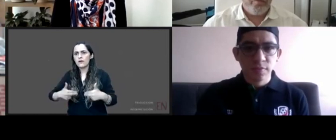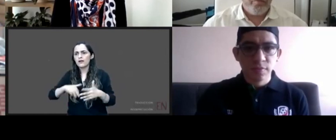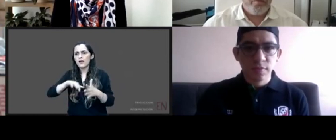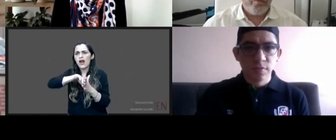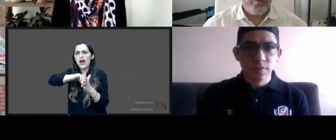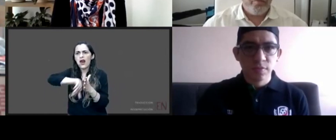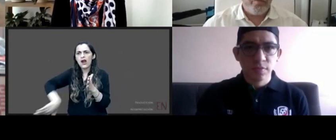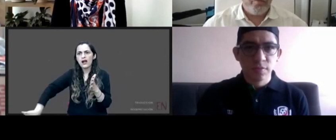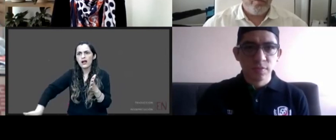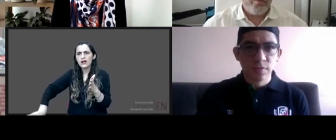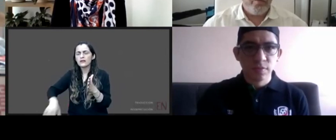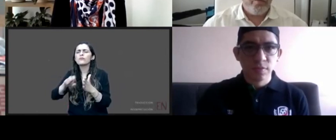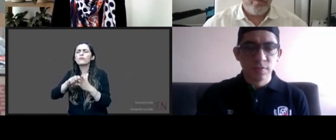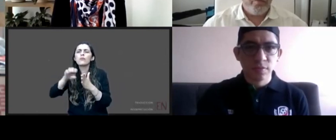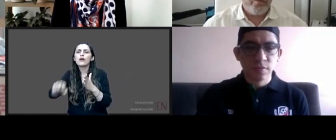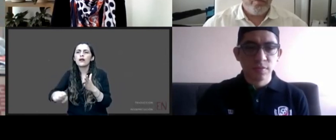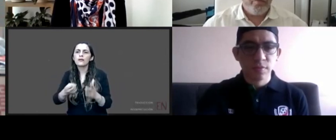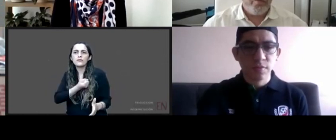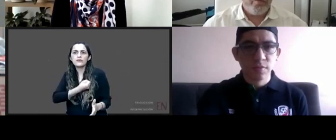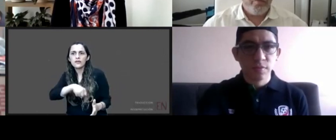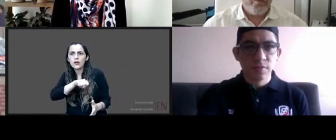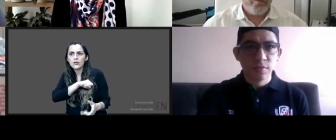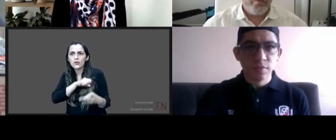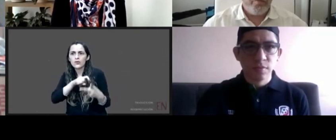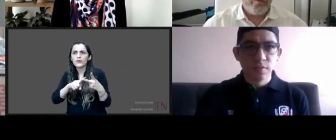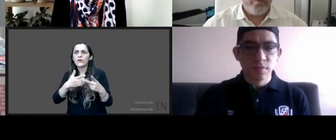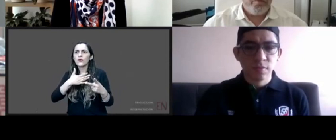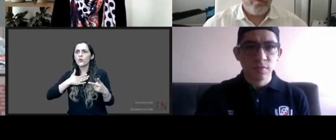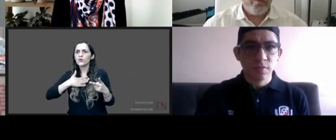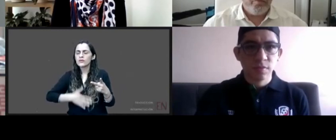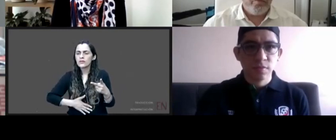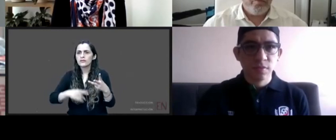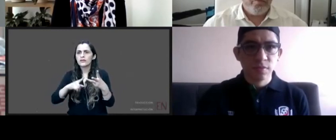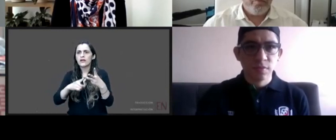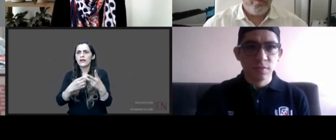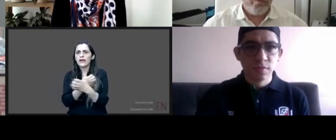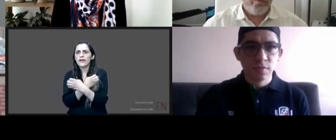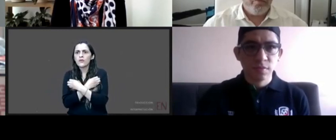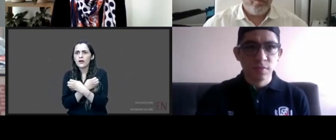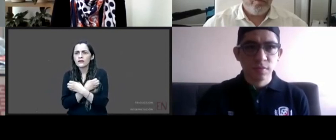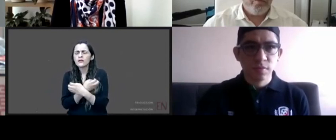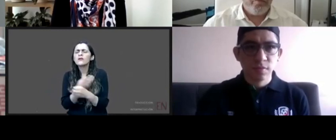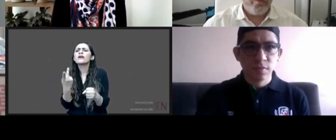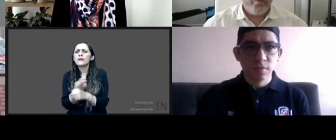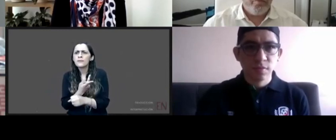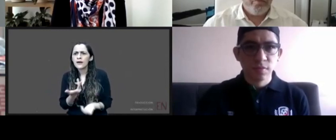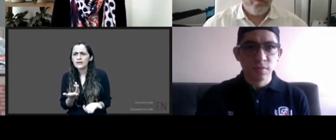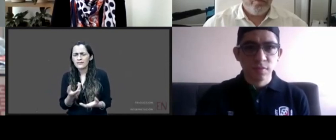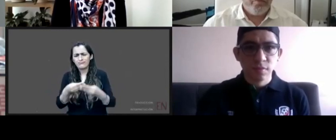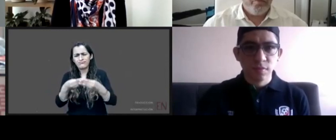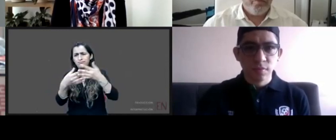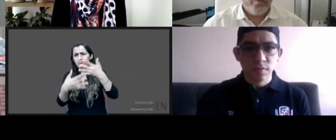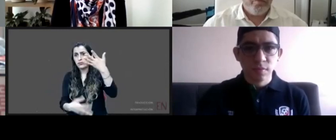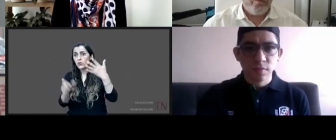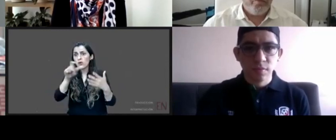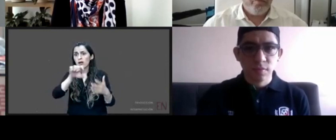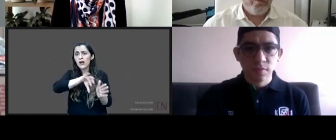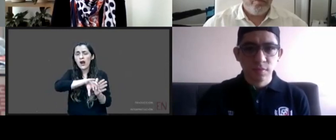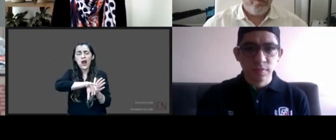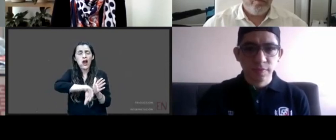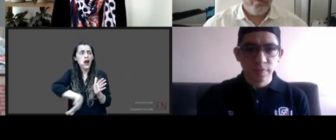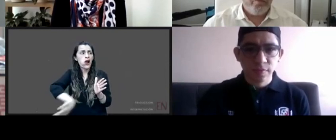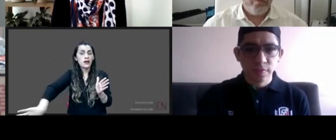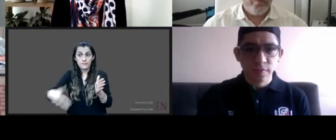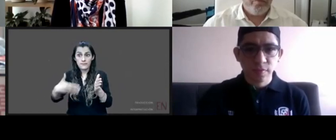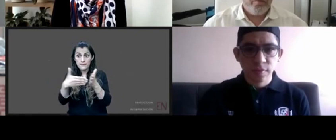a la salud, a la justicia, a la educación. Es una lista muy larga de las consecuencias que tienen estas